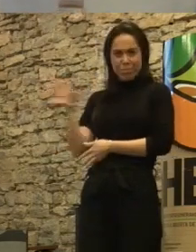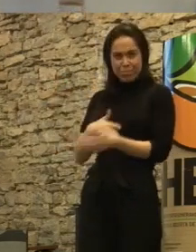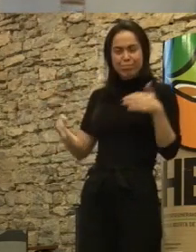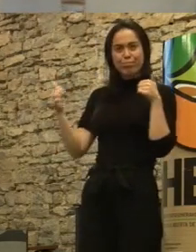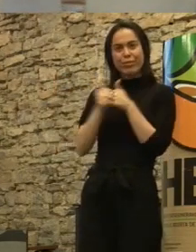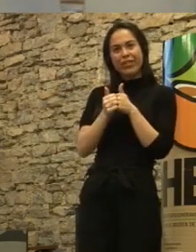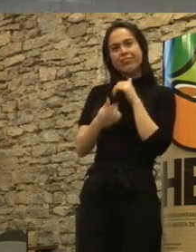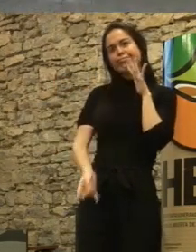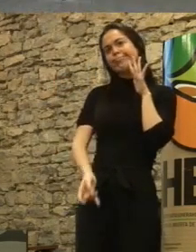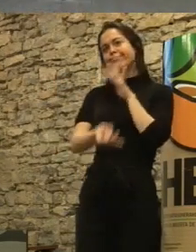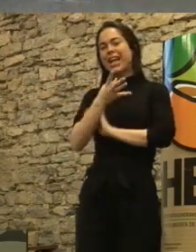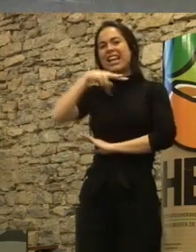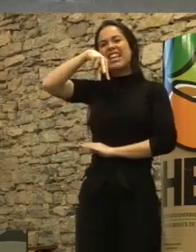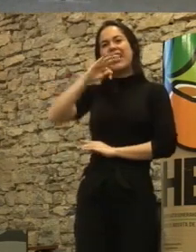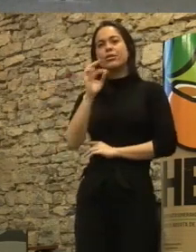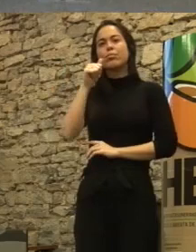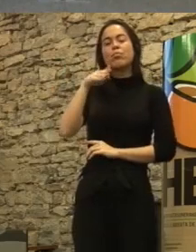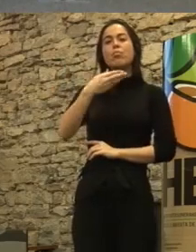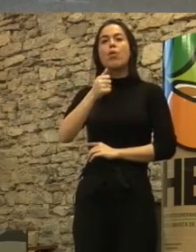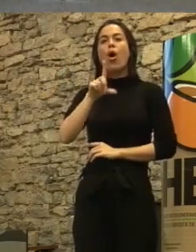¿vale? Eso es la andadura de Internet,